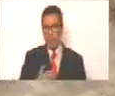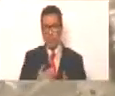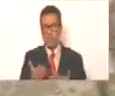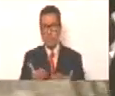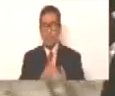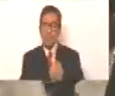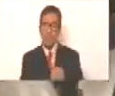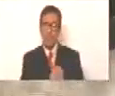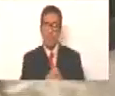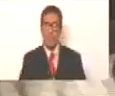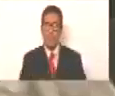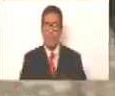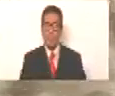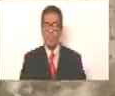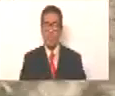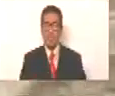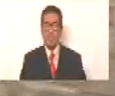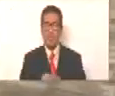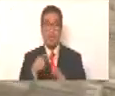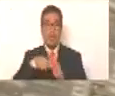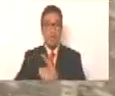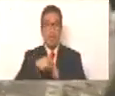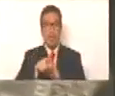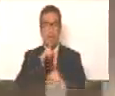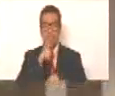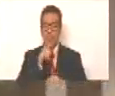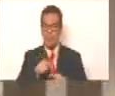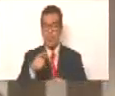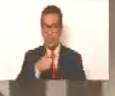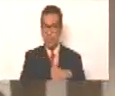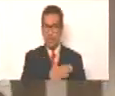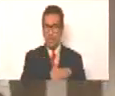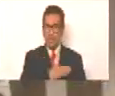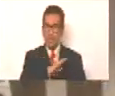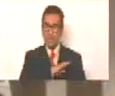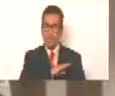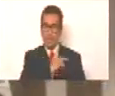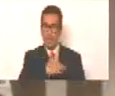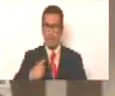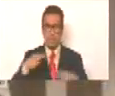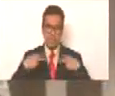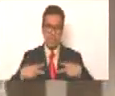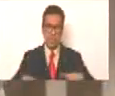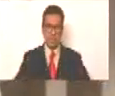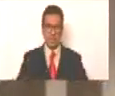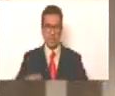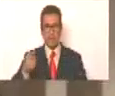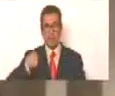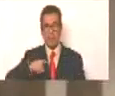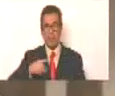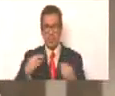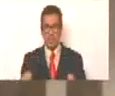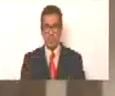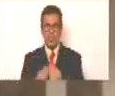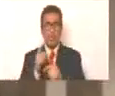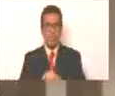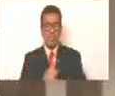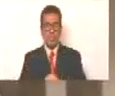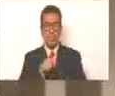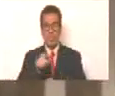de llegarle al más desposeído, y yo quiero agradecerle hoy a la vida haber estado en el momento de esta historia